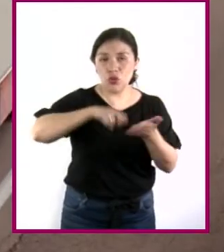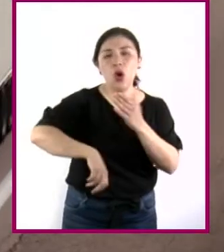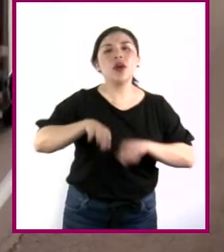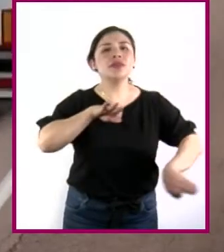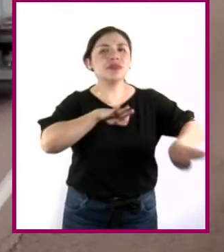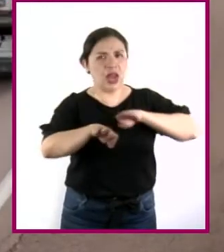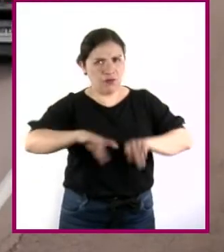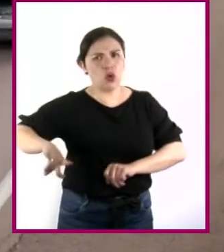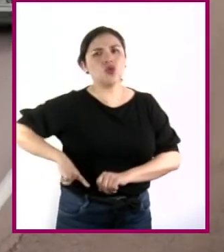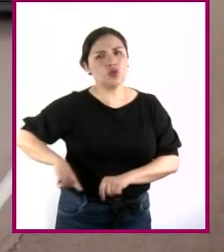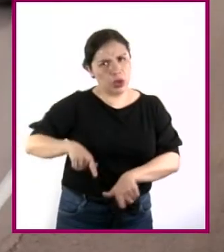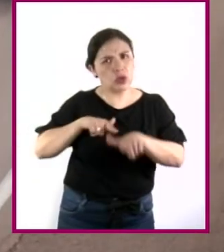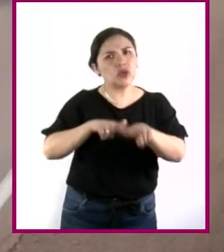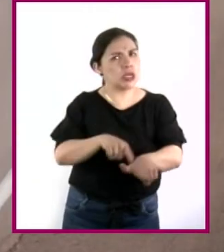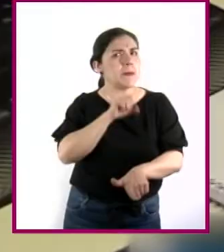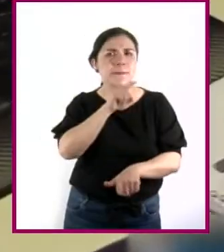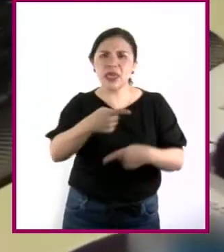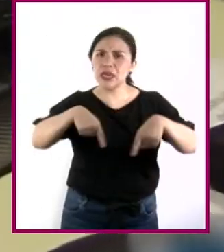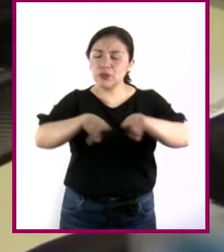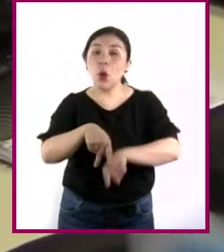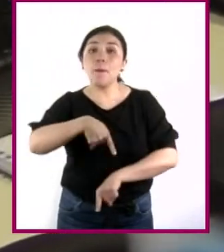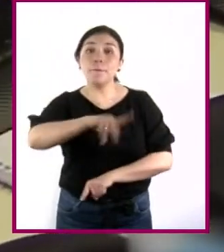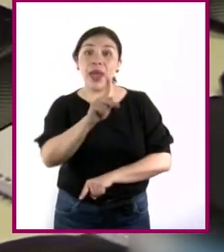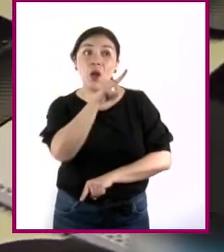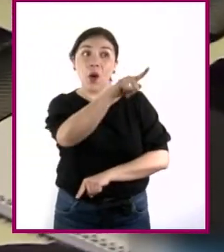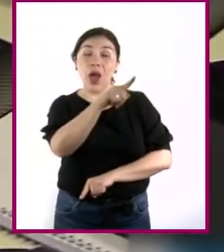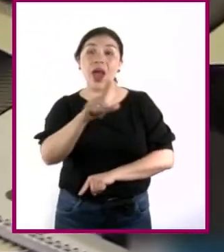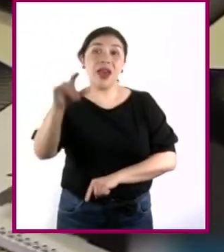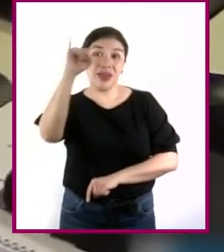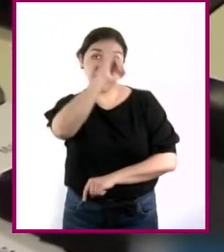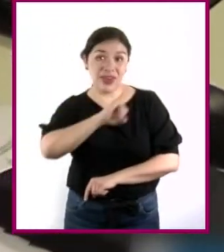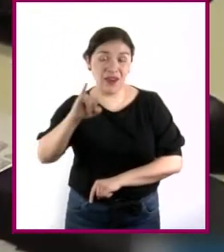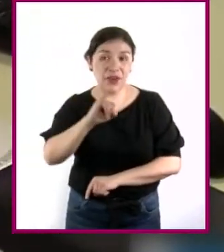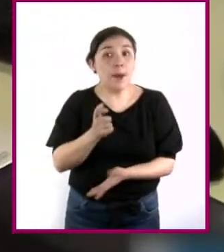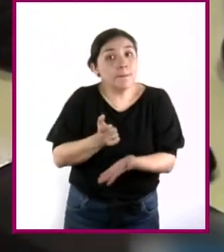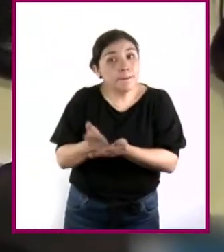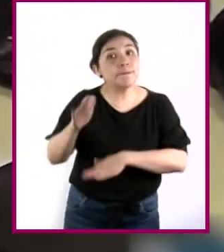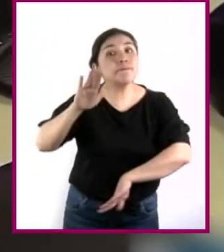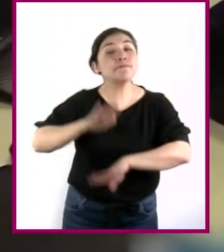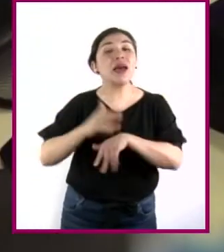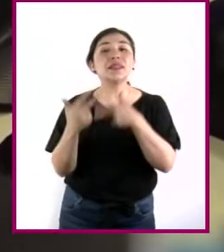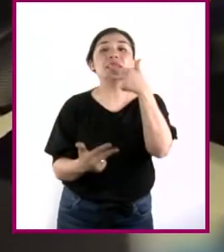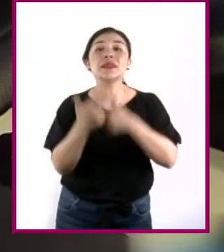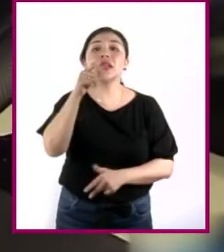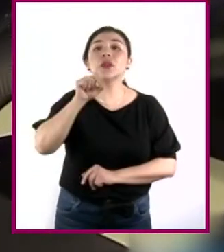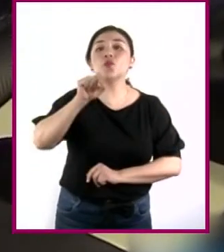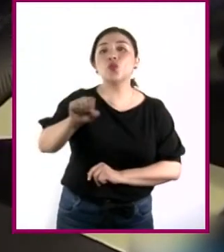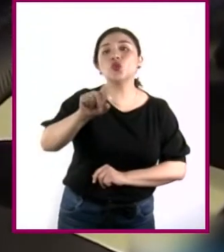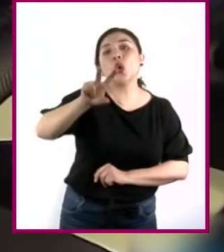gobierno seguirán aportando lo mismo, pero la aportación del patrón aumenta a